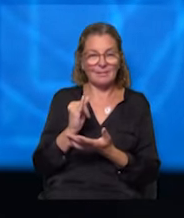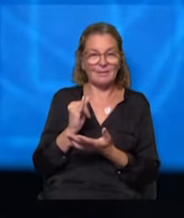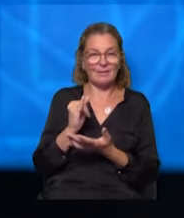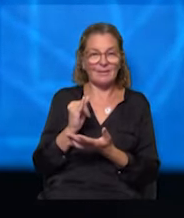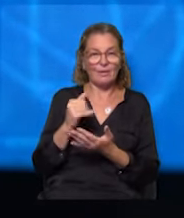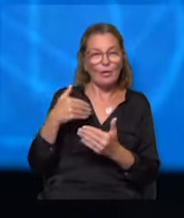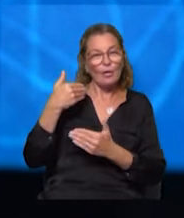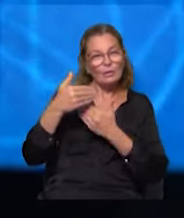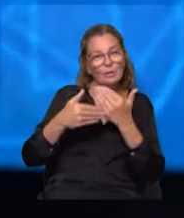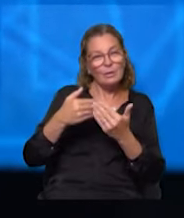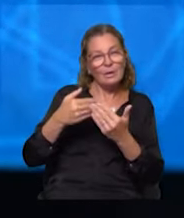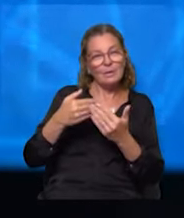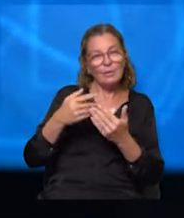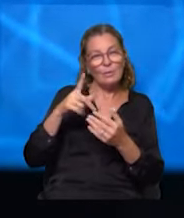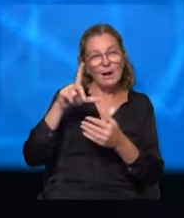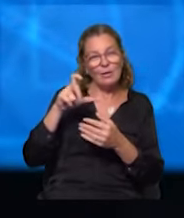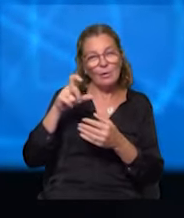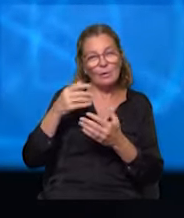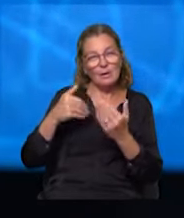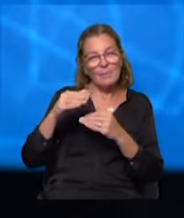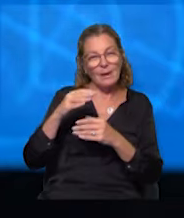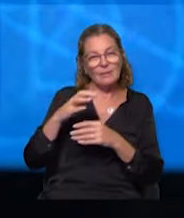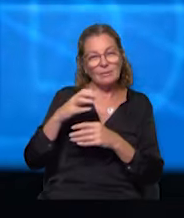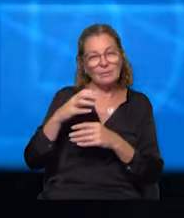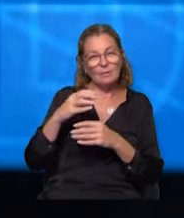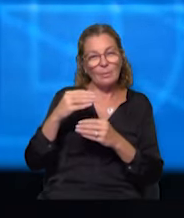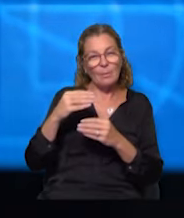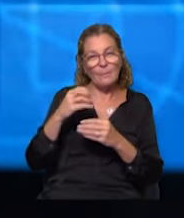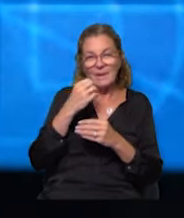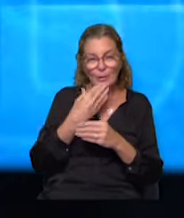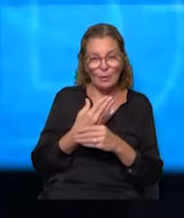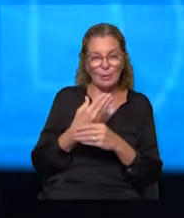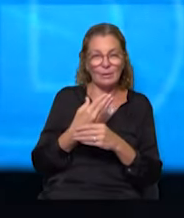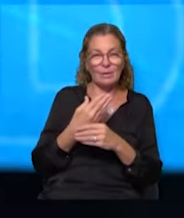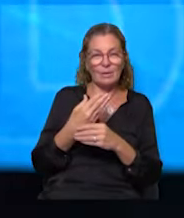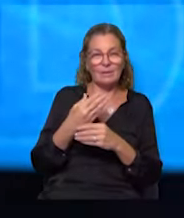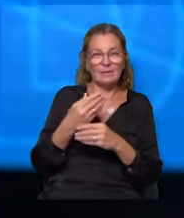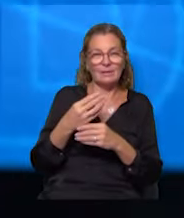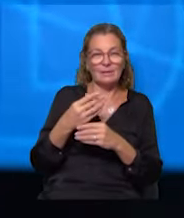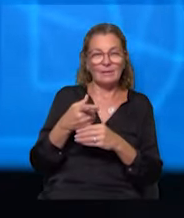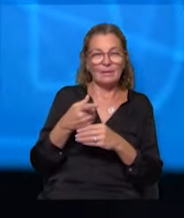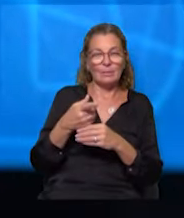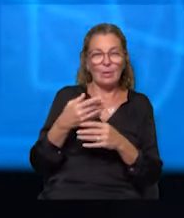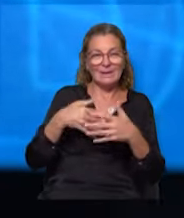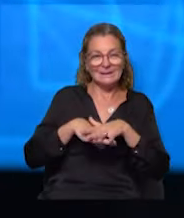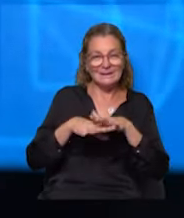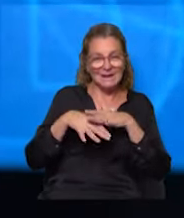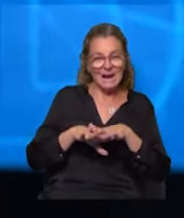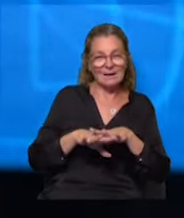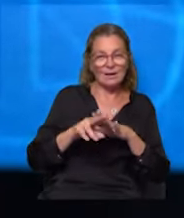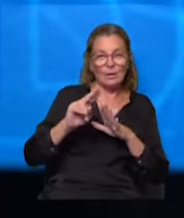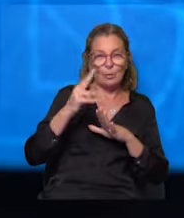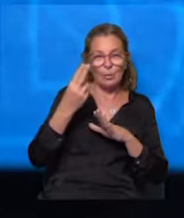el continuar con otra con una lógica mucho más humilde pero procurando mejorar las condiciones de inserción externa del